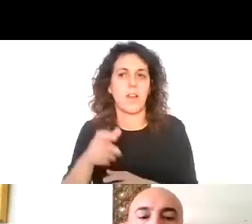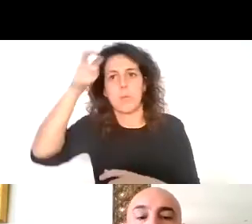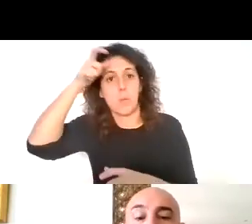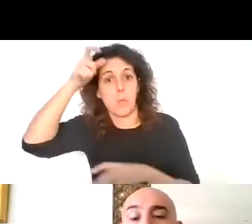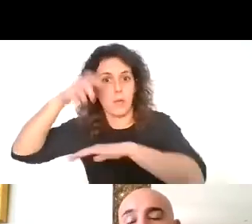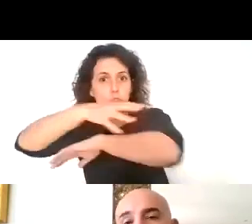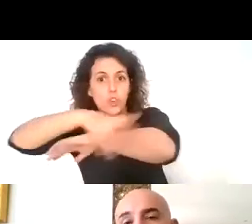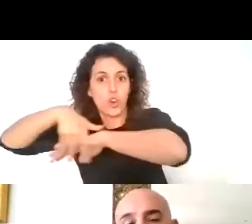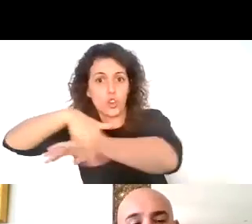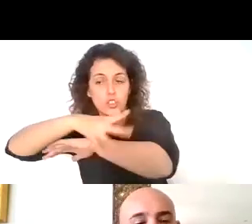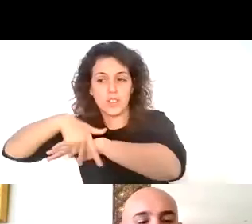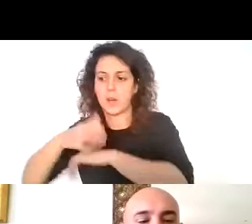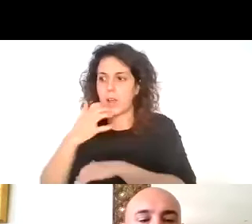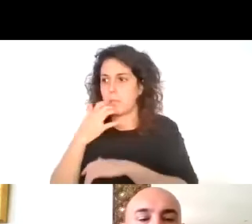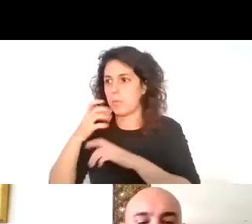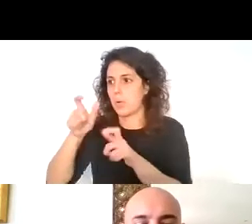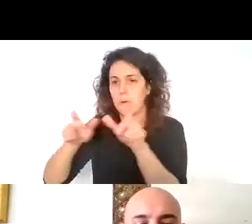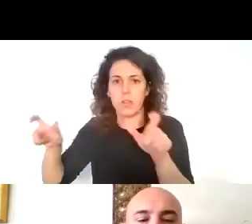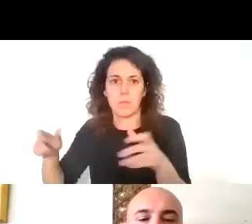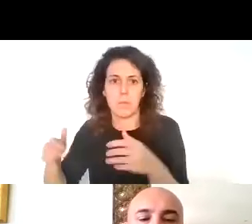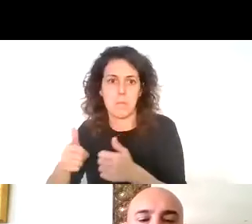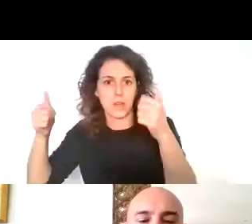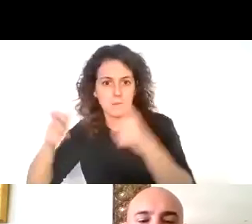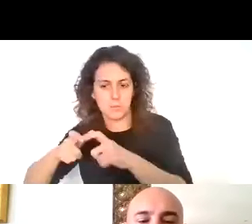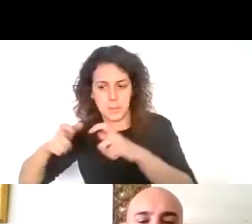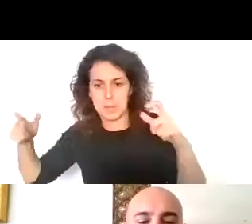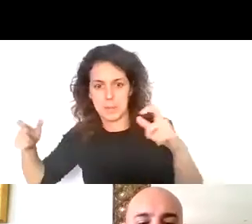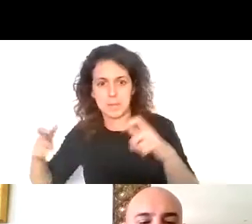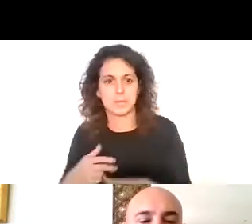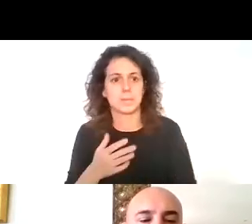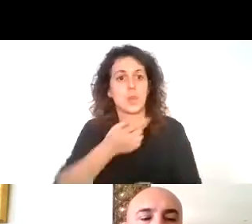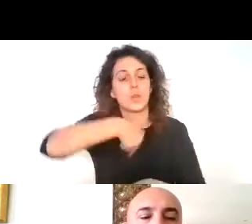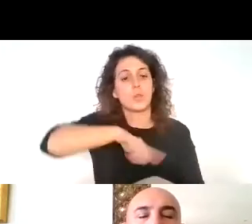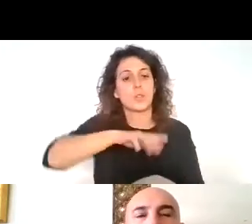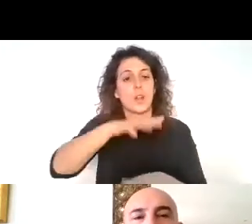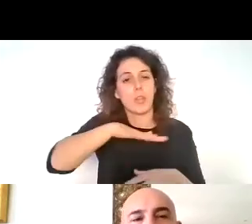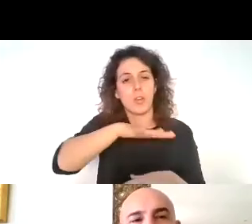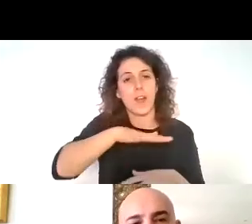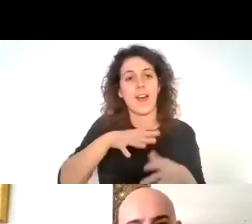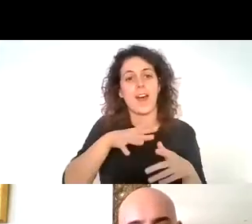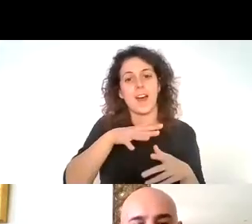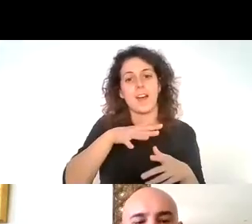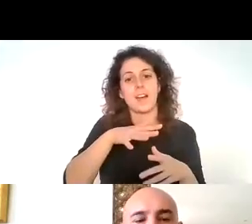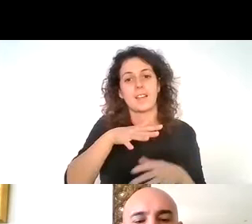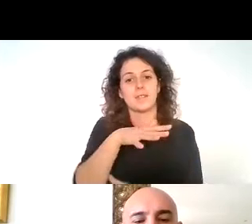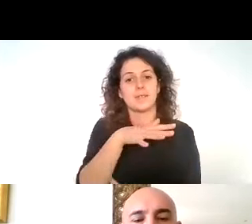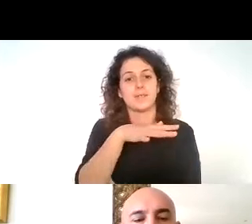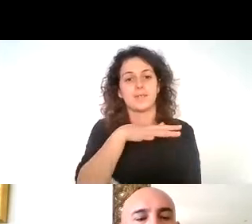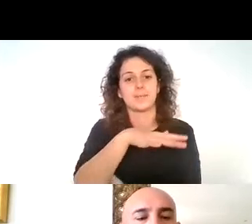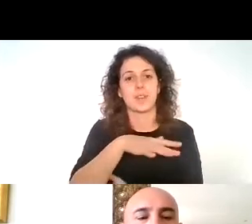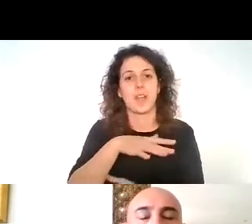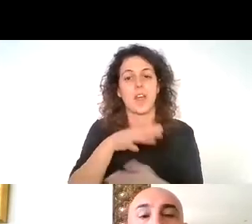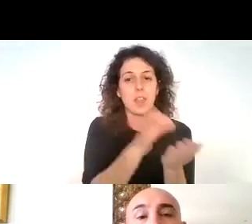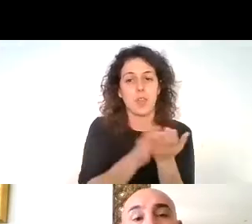con la población flotante, que en nuestro caso es fundamental, ya que somos el lugar de residencia invernal de miles de ciudadanos de